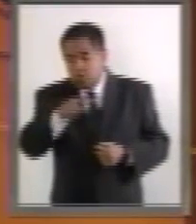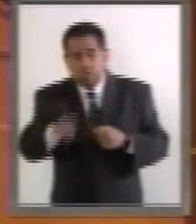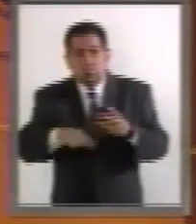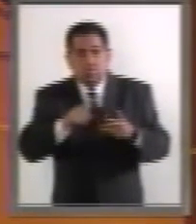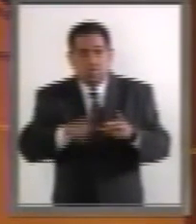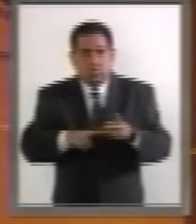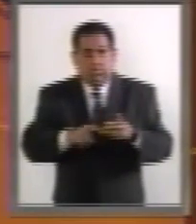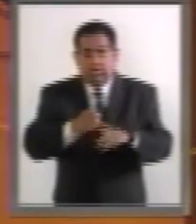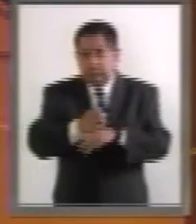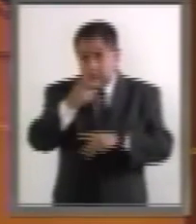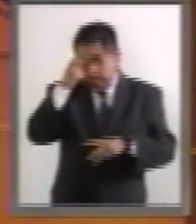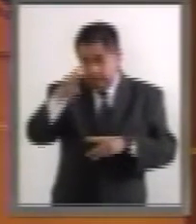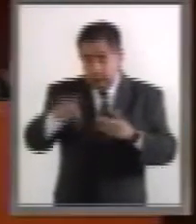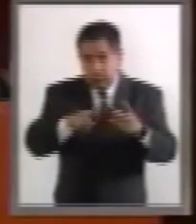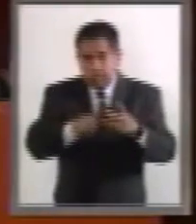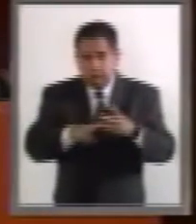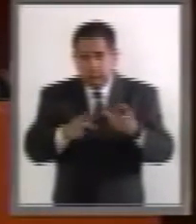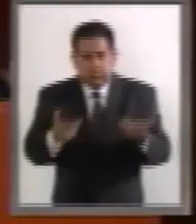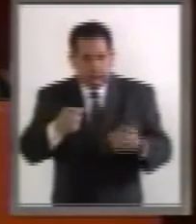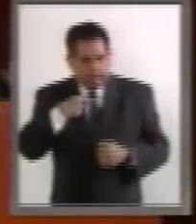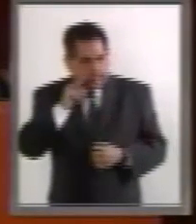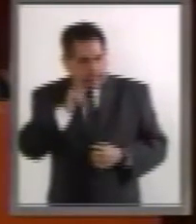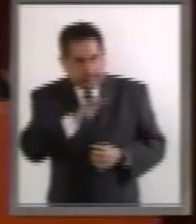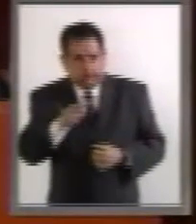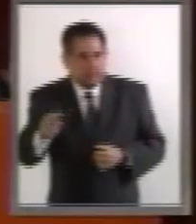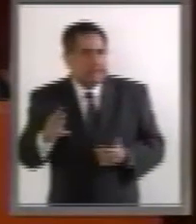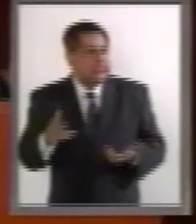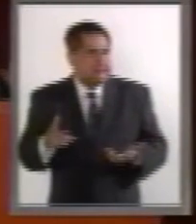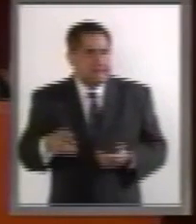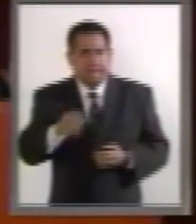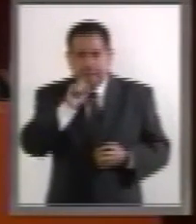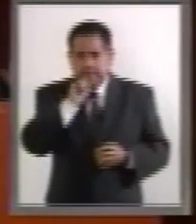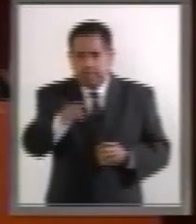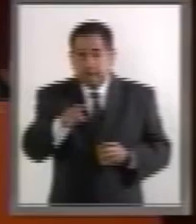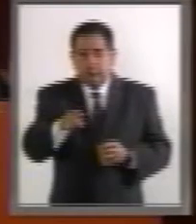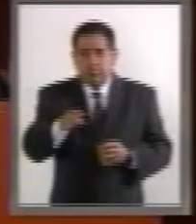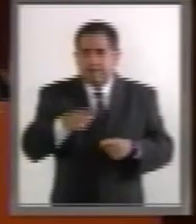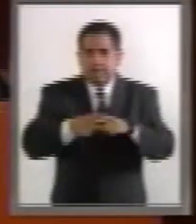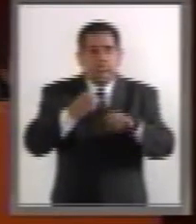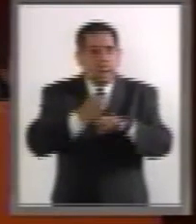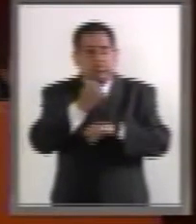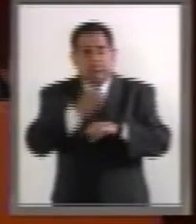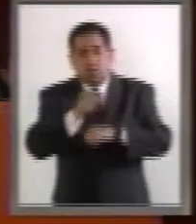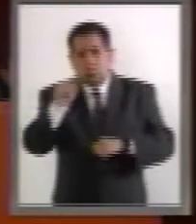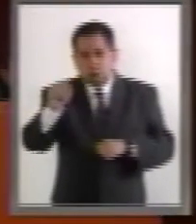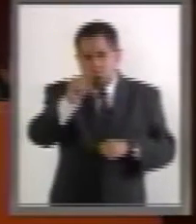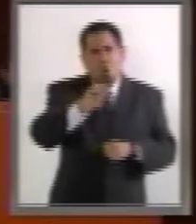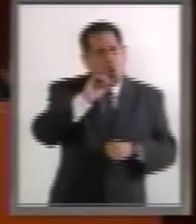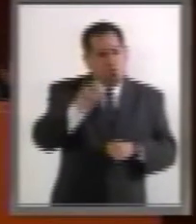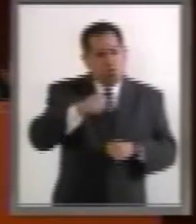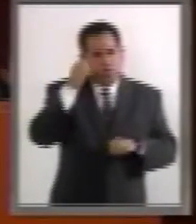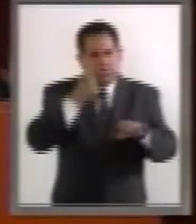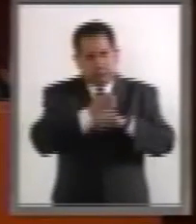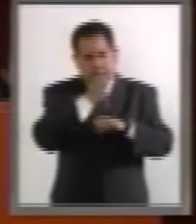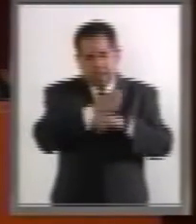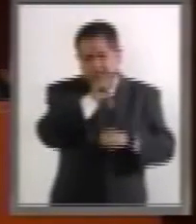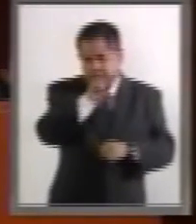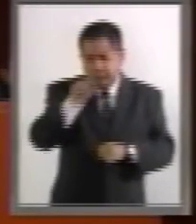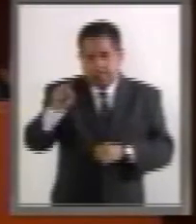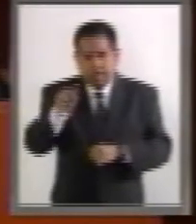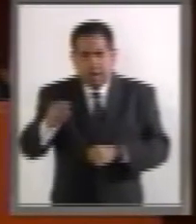el Estado de México, lo que vemos es que también en estas entidades o en otras hay